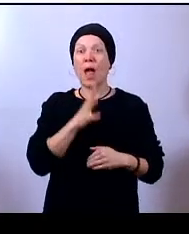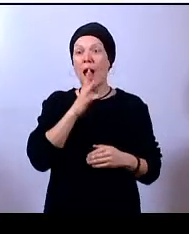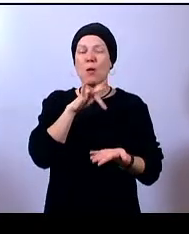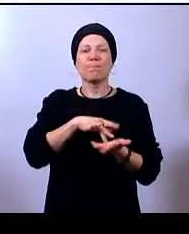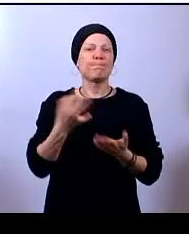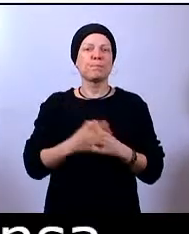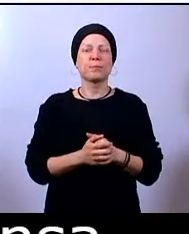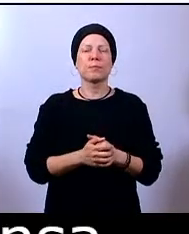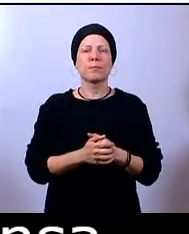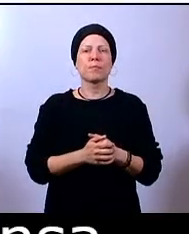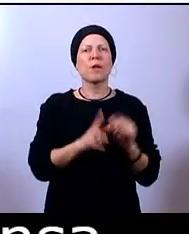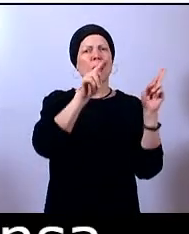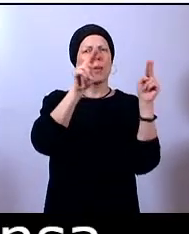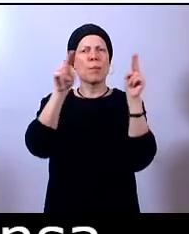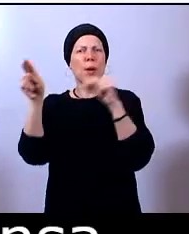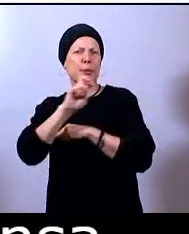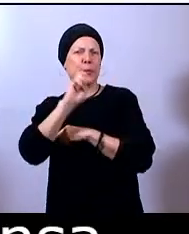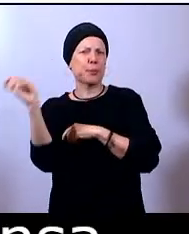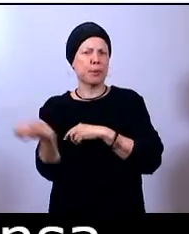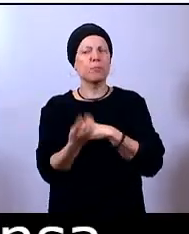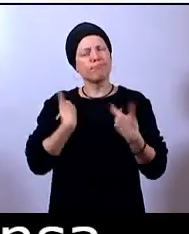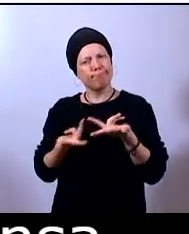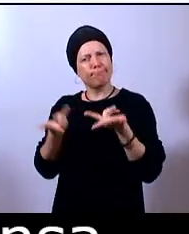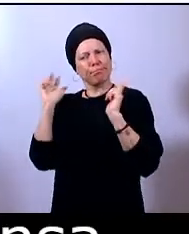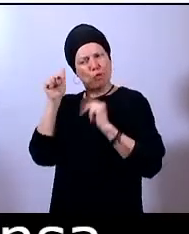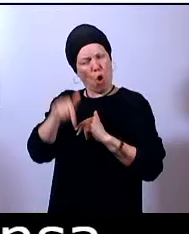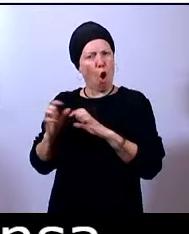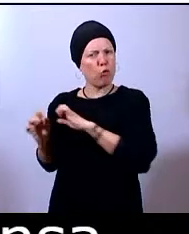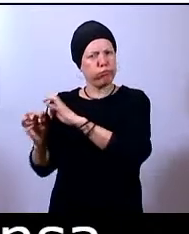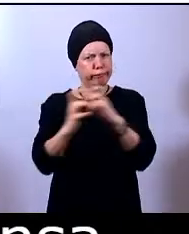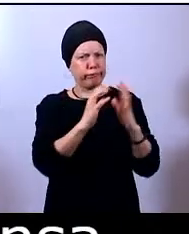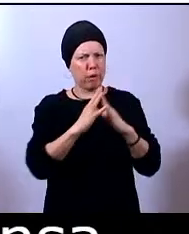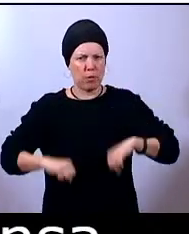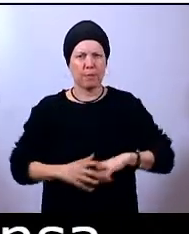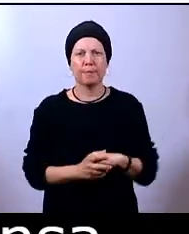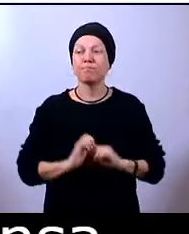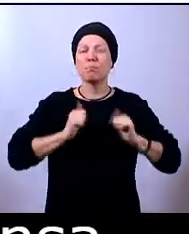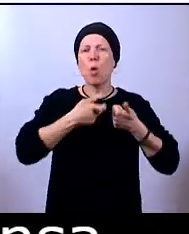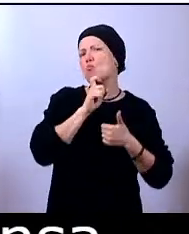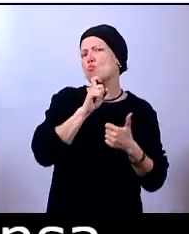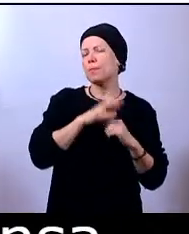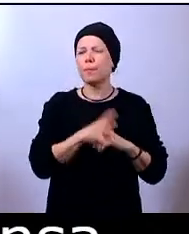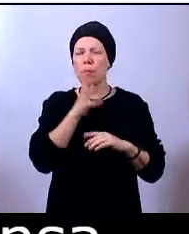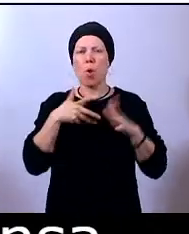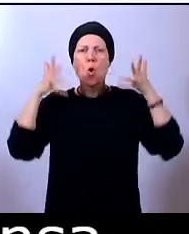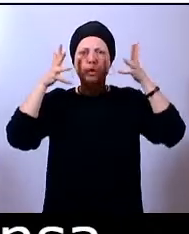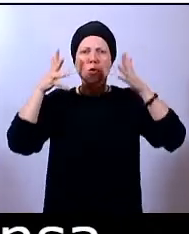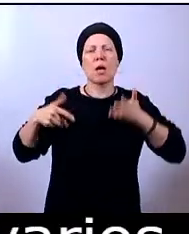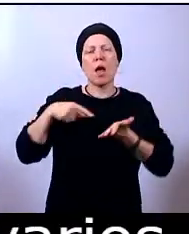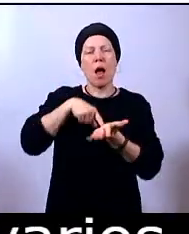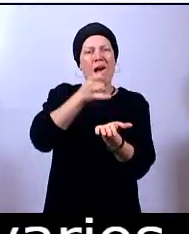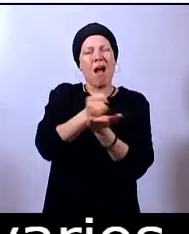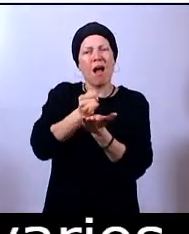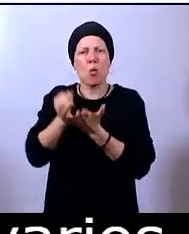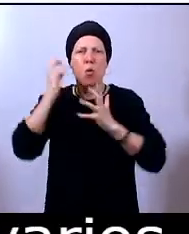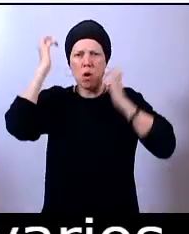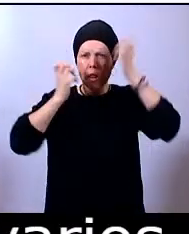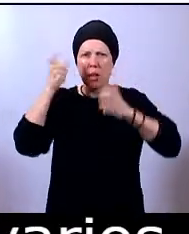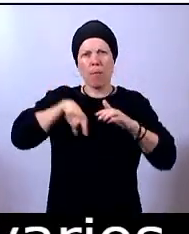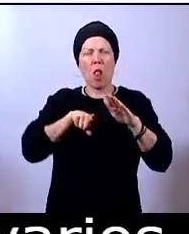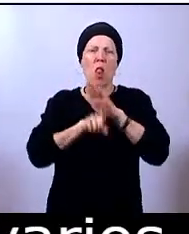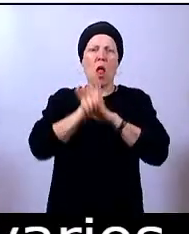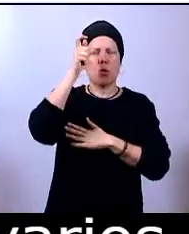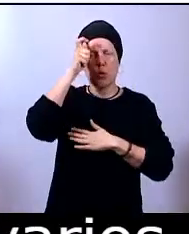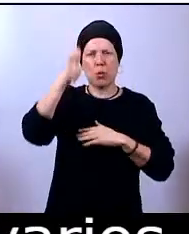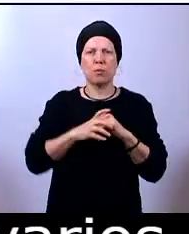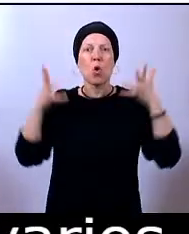les daré cuenta de varios asuntos autorizados en la sesión de hoy. Comenzamos con la Consejería de Agricultura, Ganadería y Desarrollo Rural.